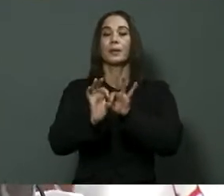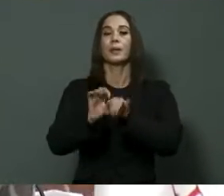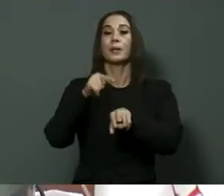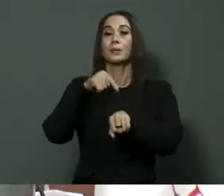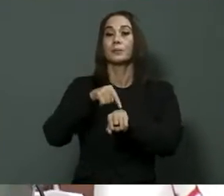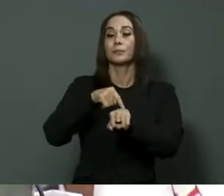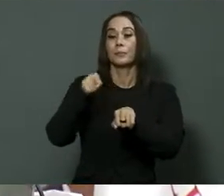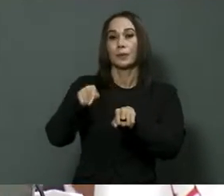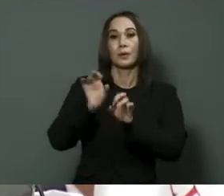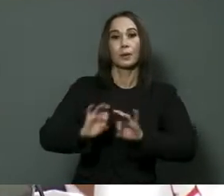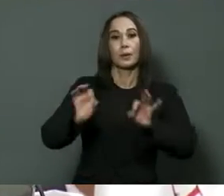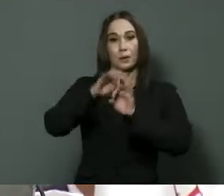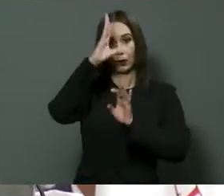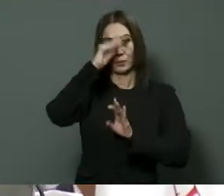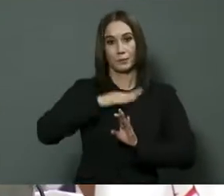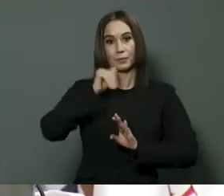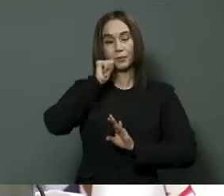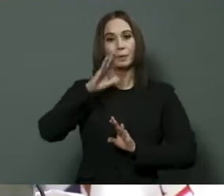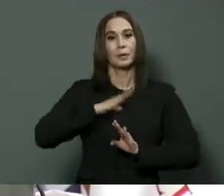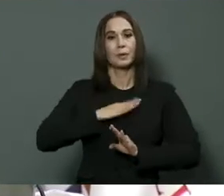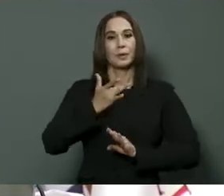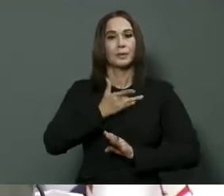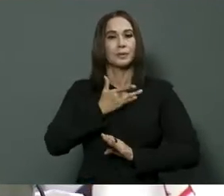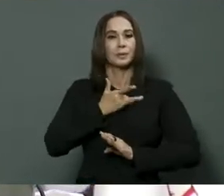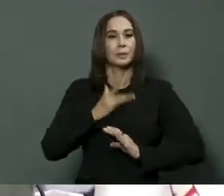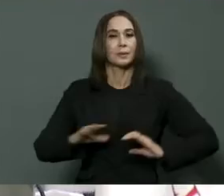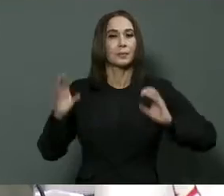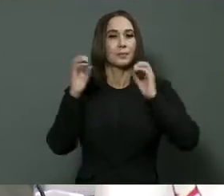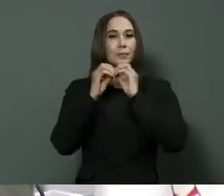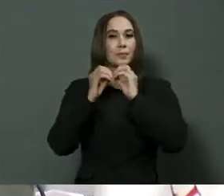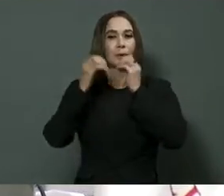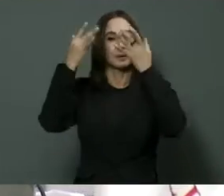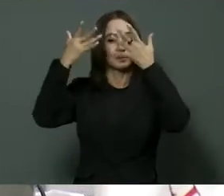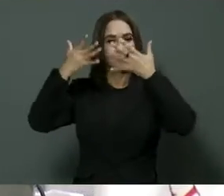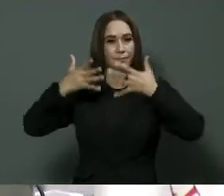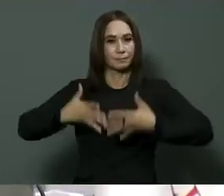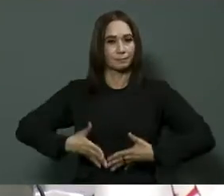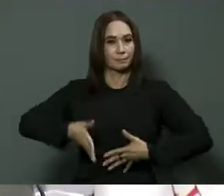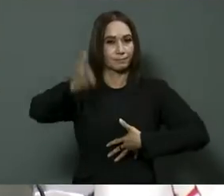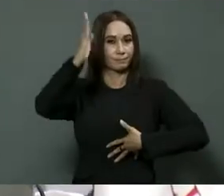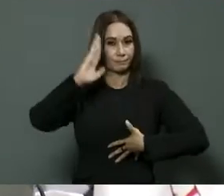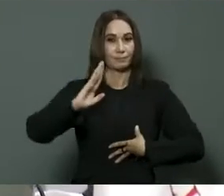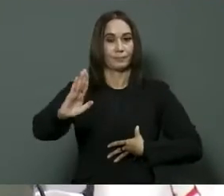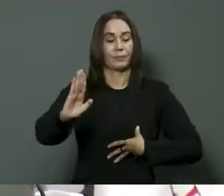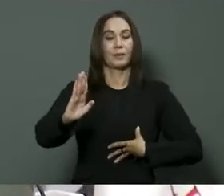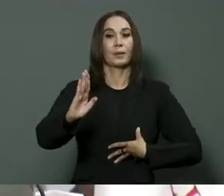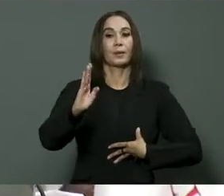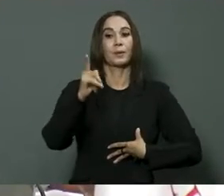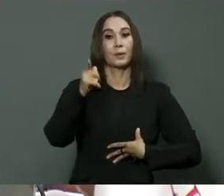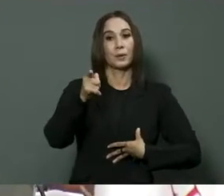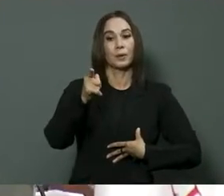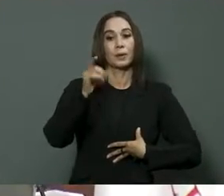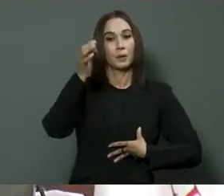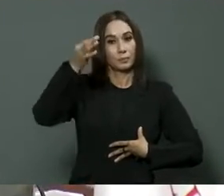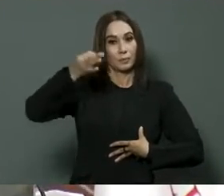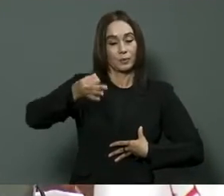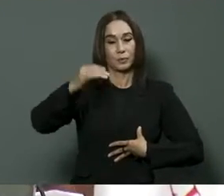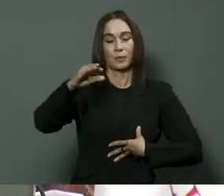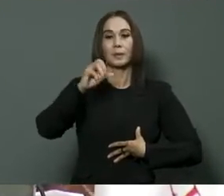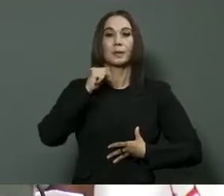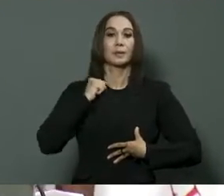parte, damas y caballeros, es sentir un poco más de cerca la presencia del Señor. Y precisamente el